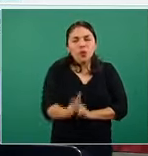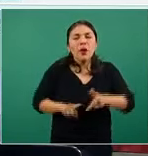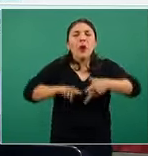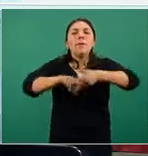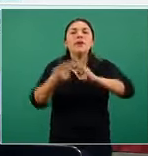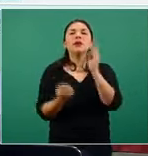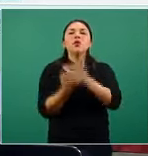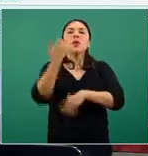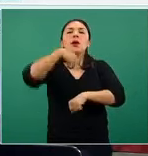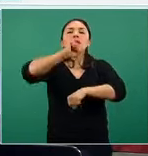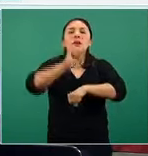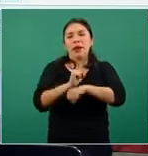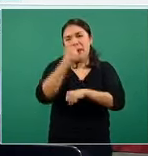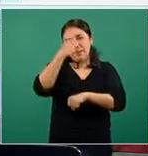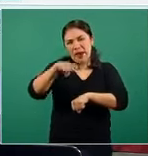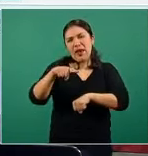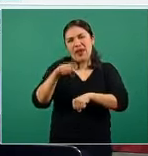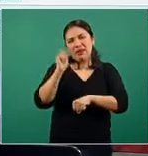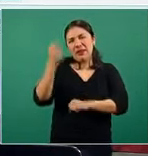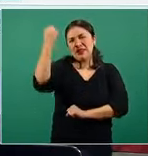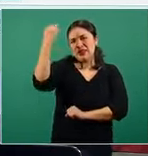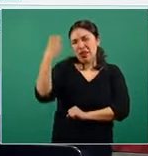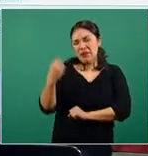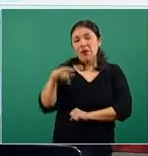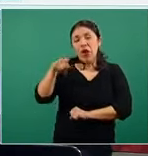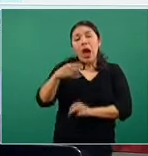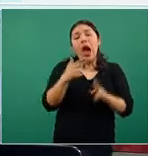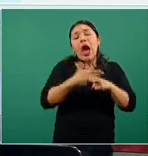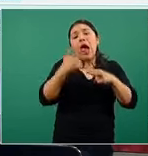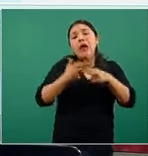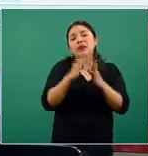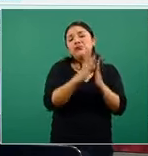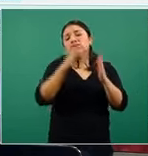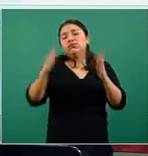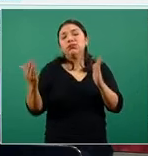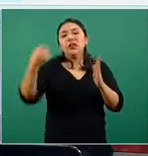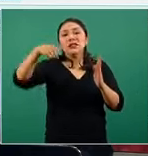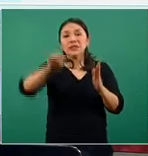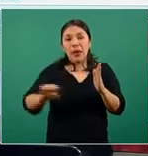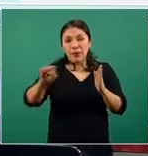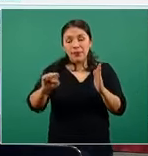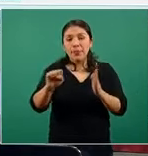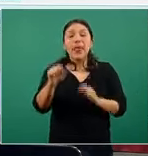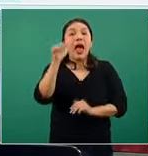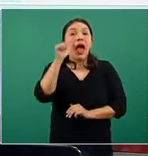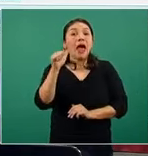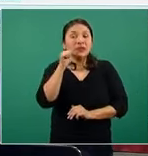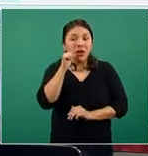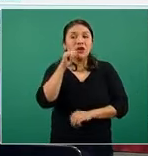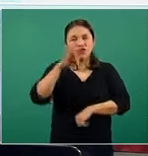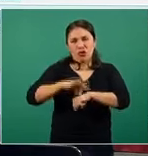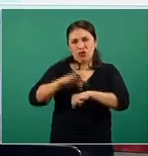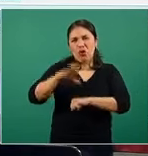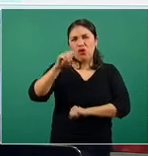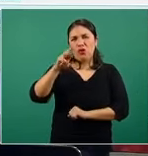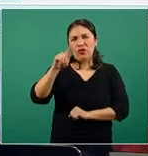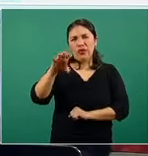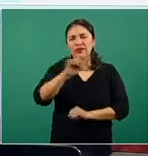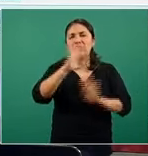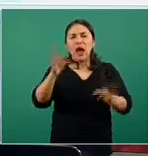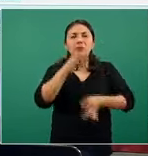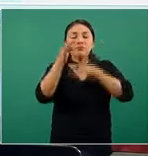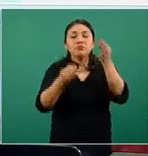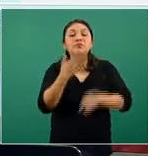semana epidemiológica y transcurre hasta el día sábado. Y el día de ayer, el doctor Cortés nos daba la